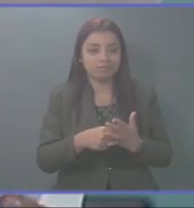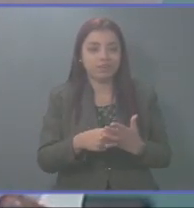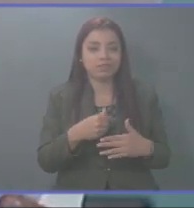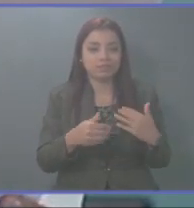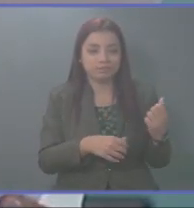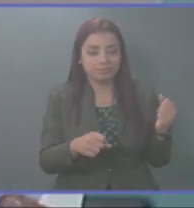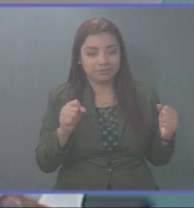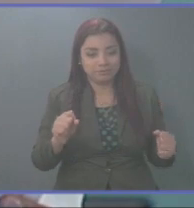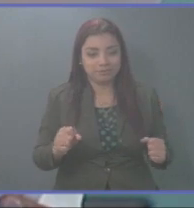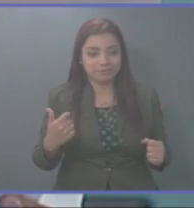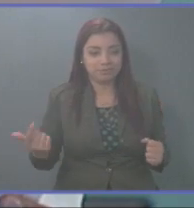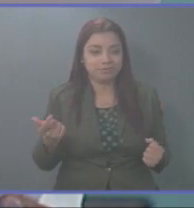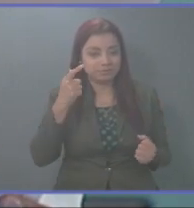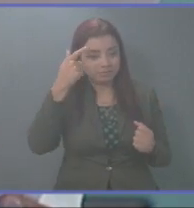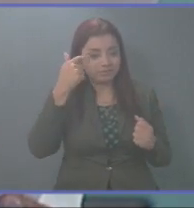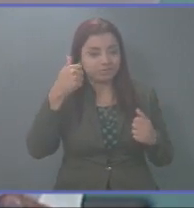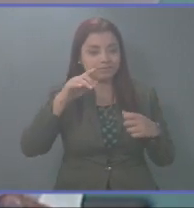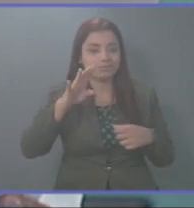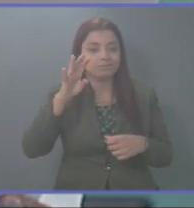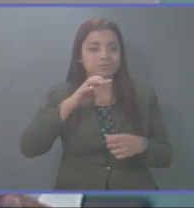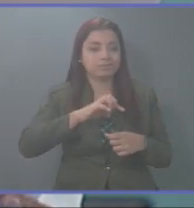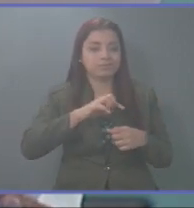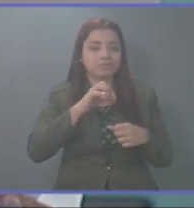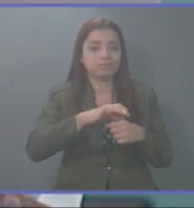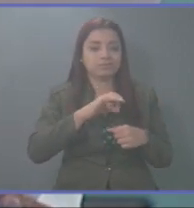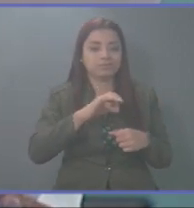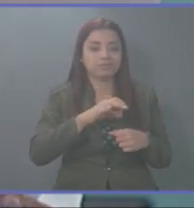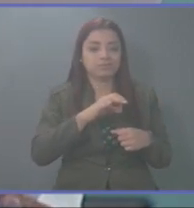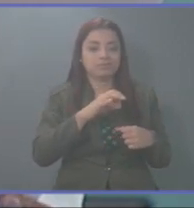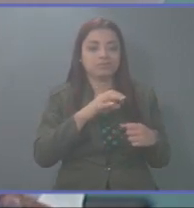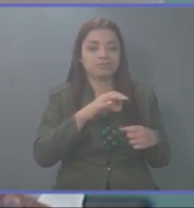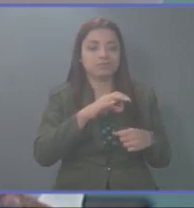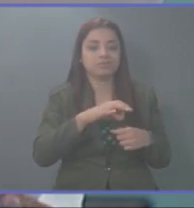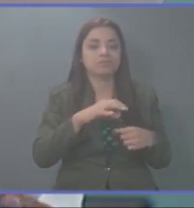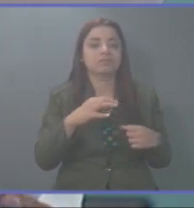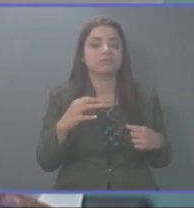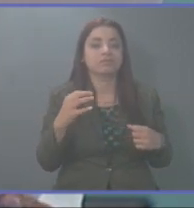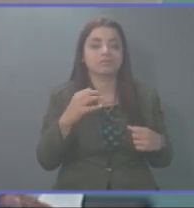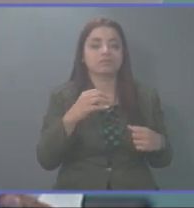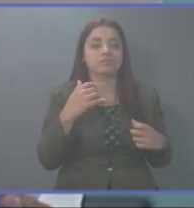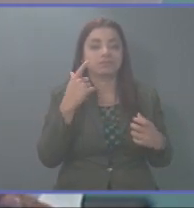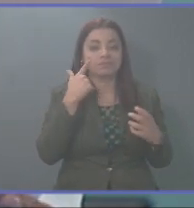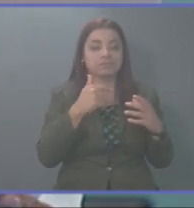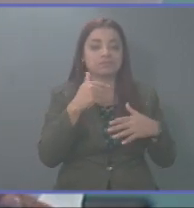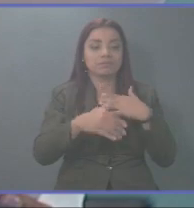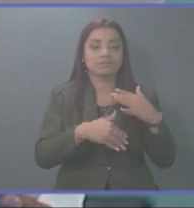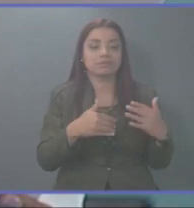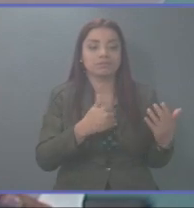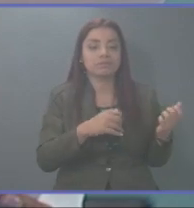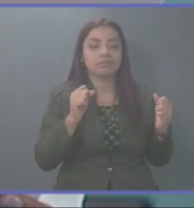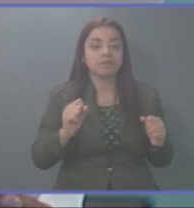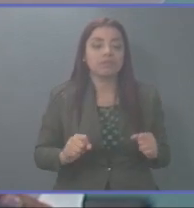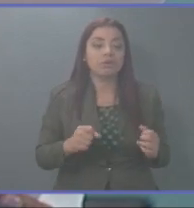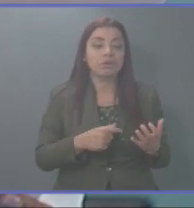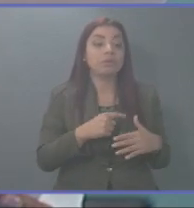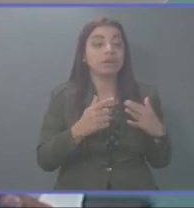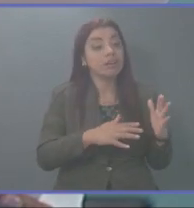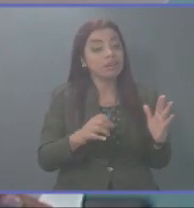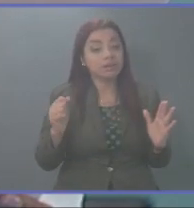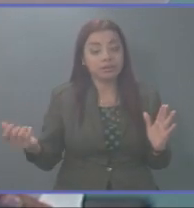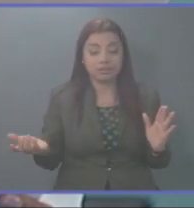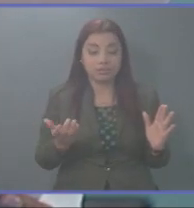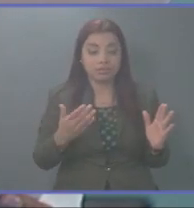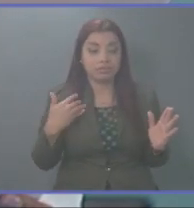advierte que la implementación del voto en las elecciones legislativas y parlacen, aunque es una aspiración legítima, su ejecución es compleja en